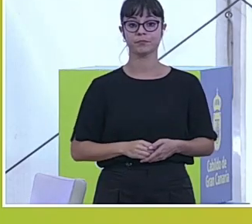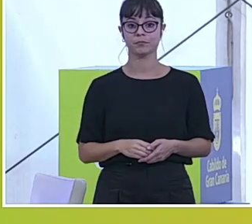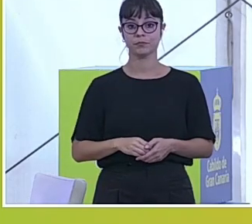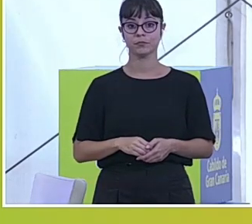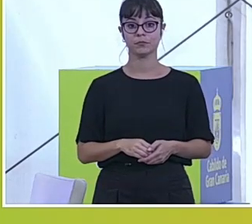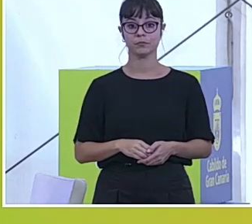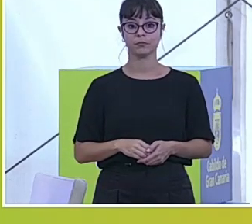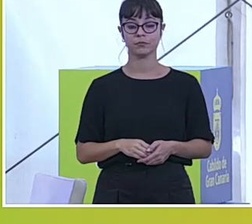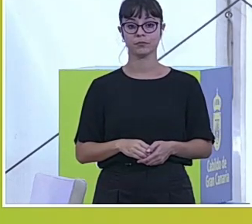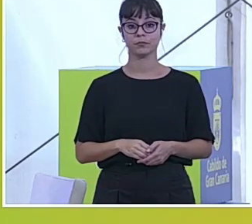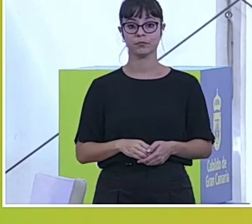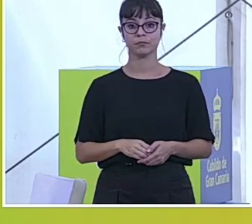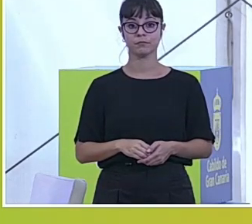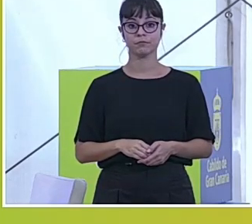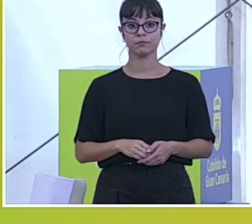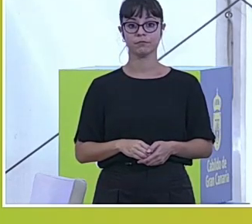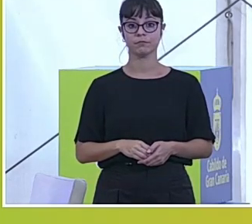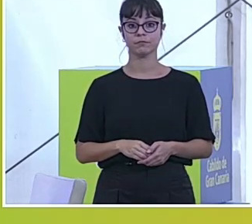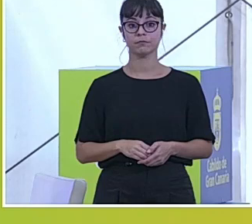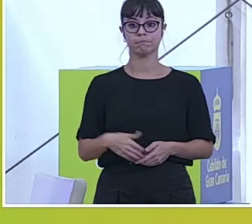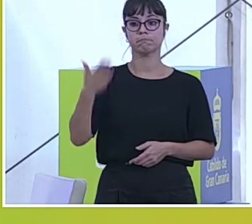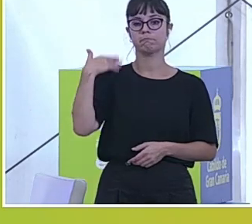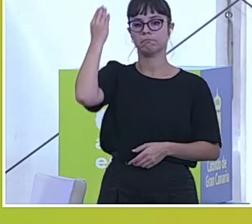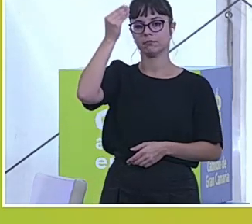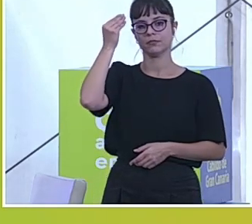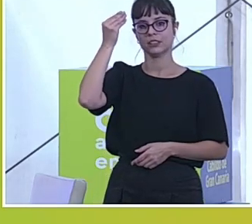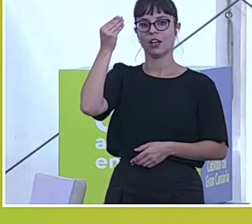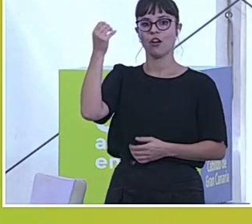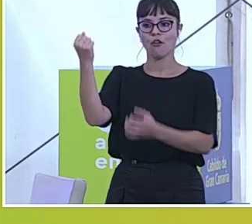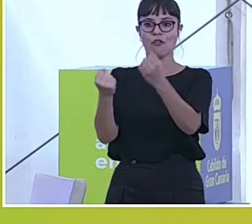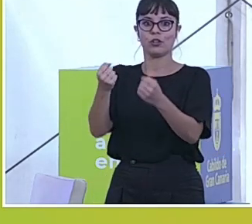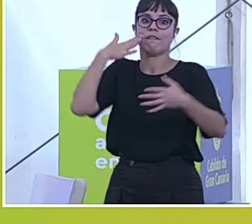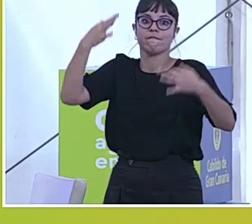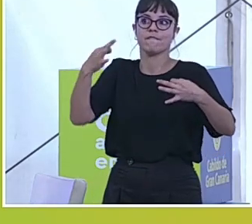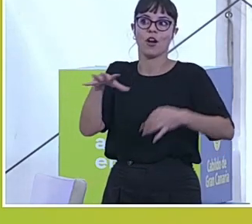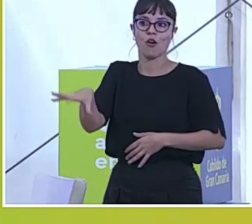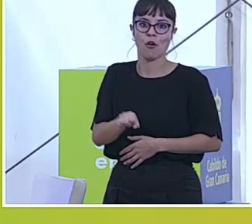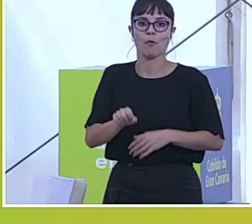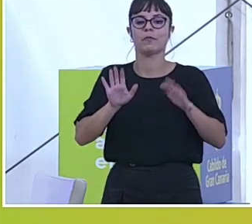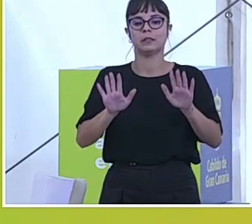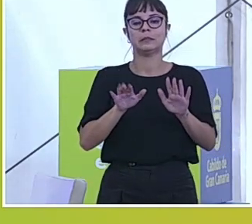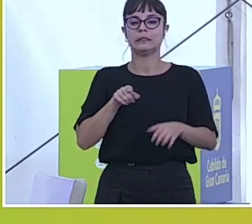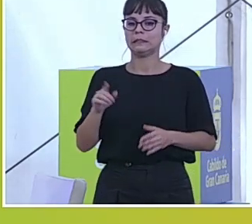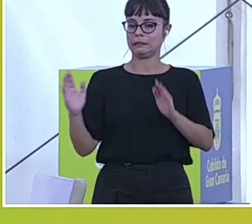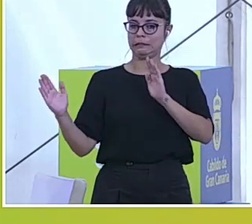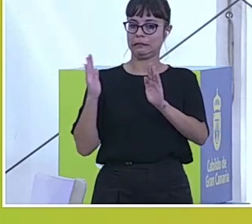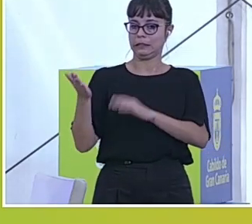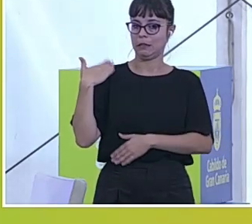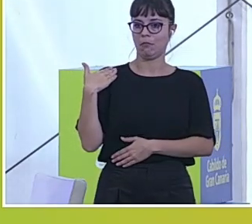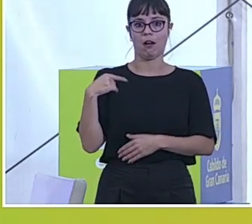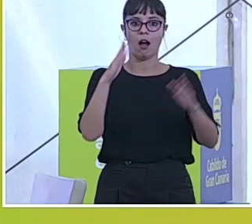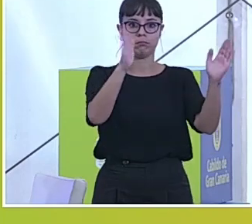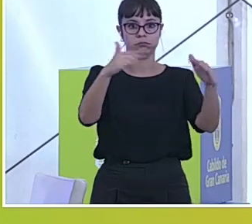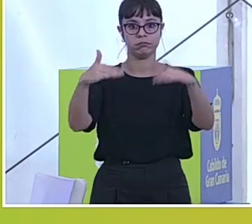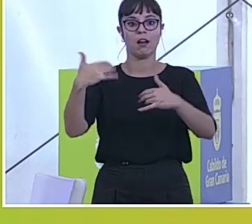cual inicialmente se esperaba comprar un coche de verdad, pero cuando preguntabas en esos años, pues nadie los tenía y